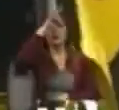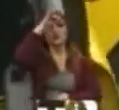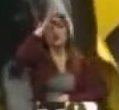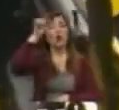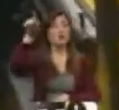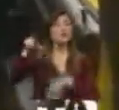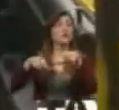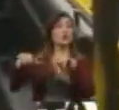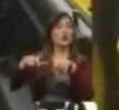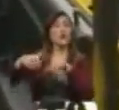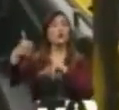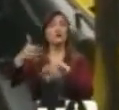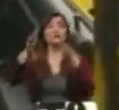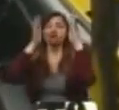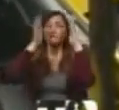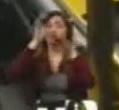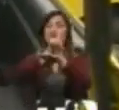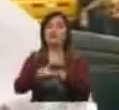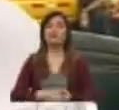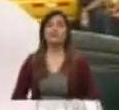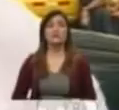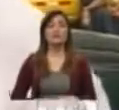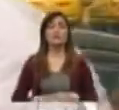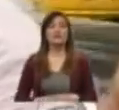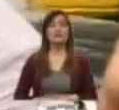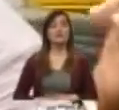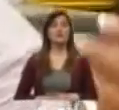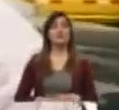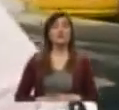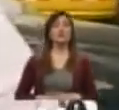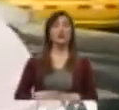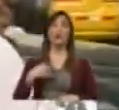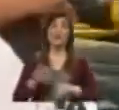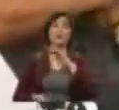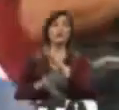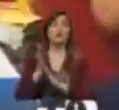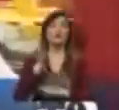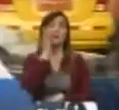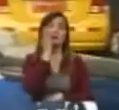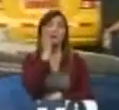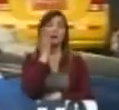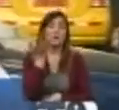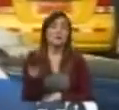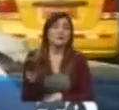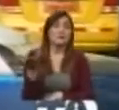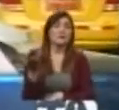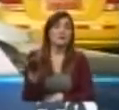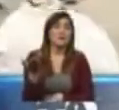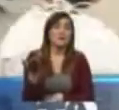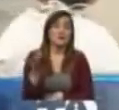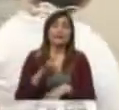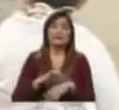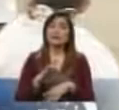para ver si en esa casa de salud podía ser atendida. No sé por qué. Yo voy para allá ahorita con mi mamá porque verdaderamente no puedo perder la